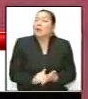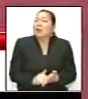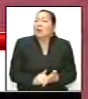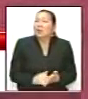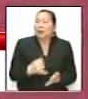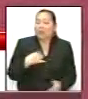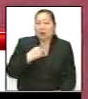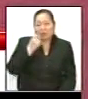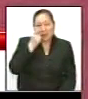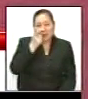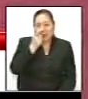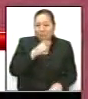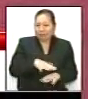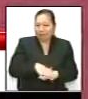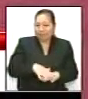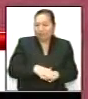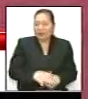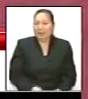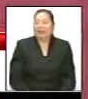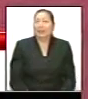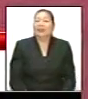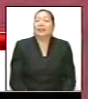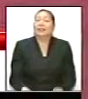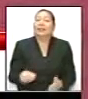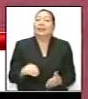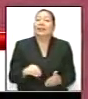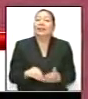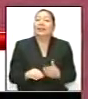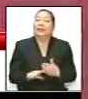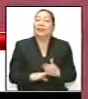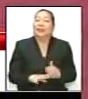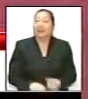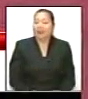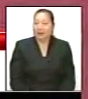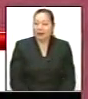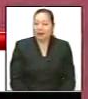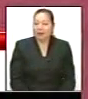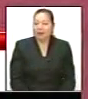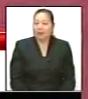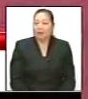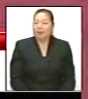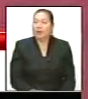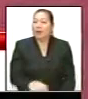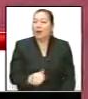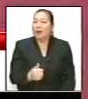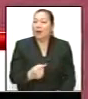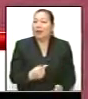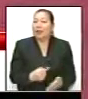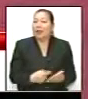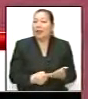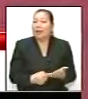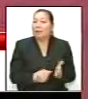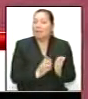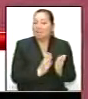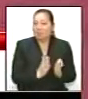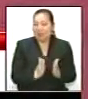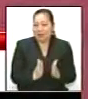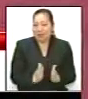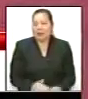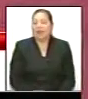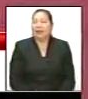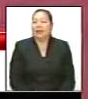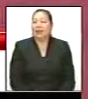me sorprende lo del plan integral consolidado, ¿no? Y la otra es, ¿qué medidas se han